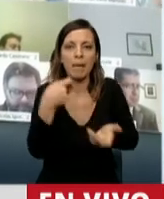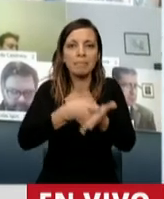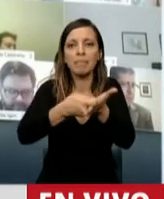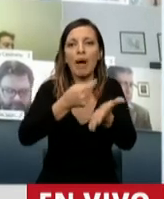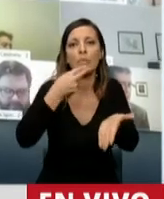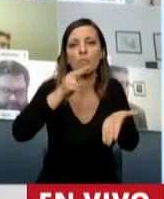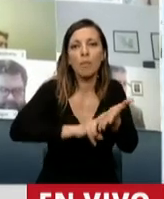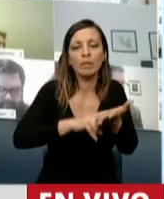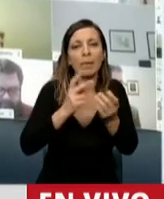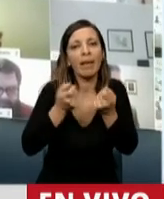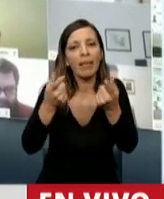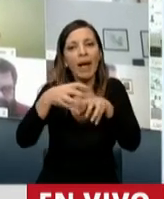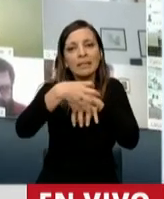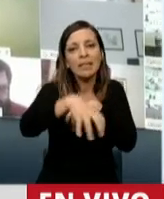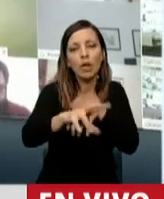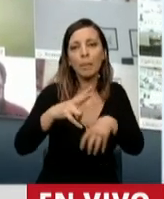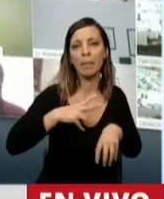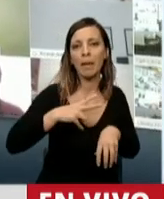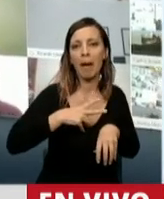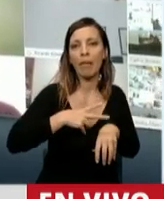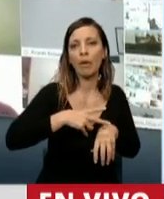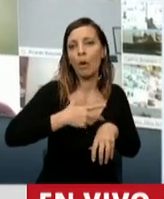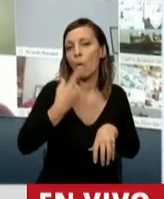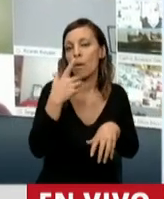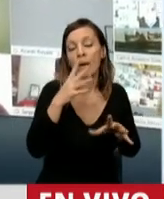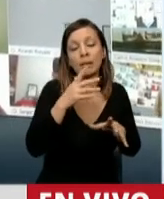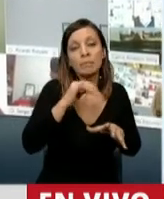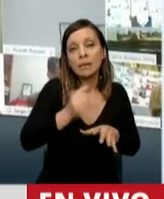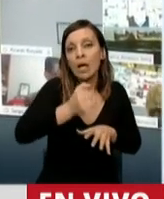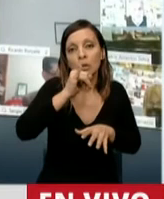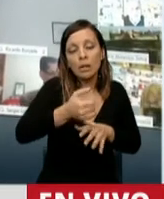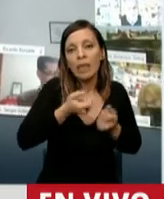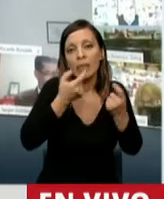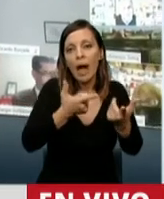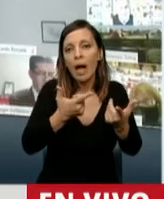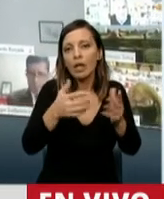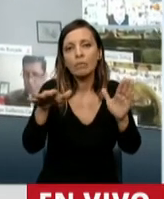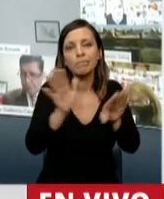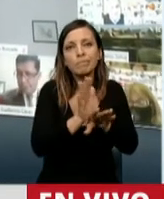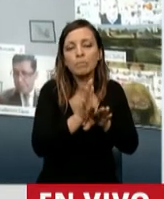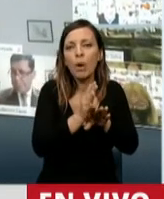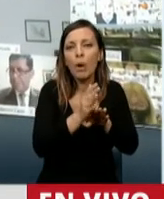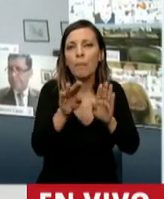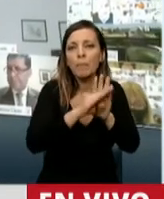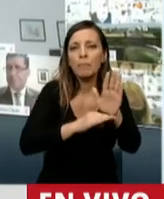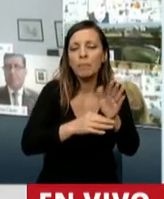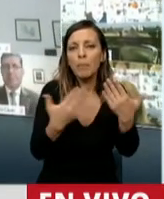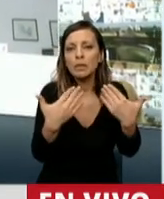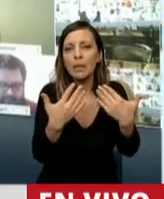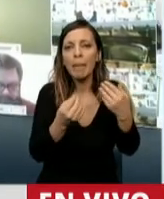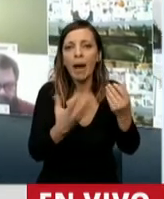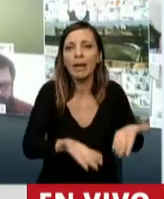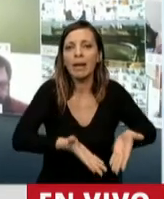le permita al sector privado de una vez por todas tener las condiciones para poder crecer,